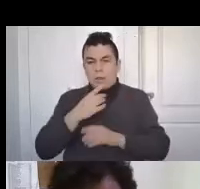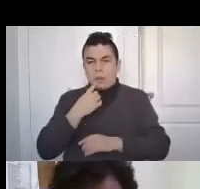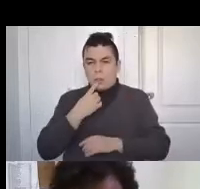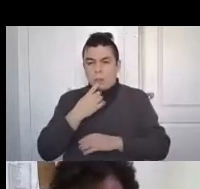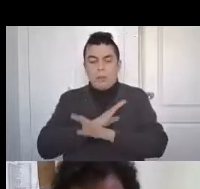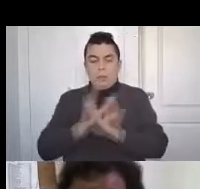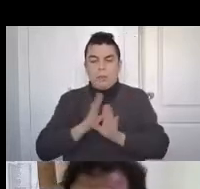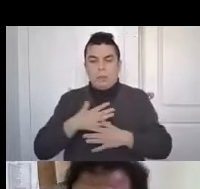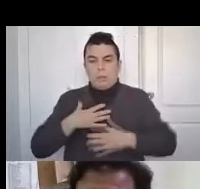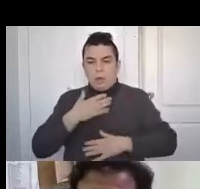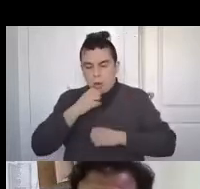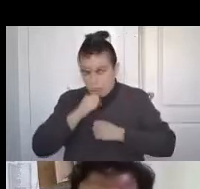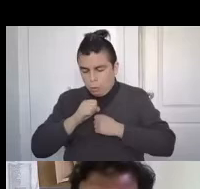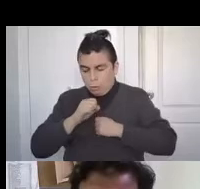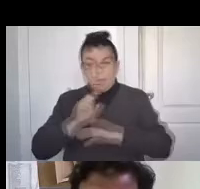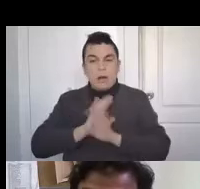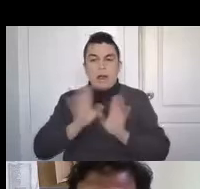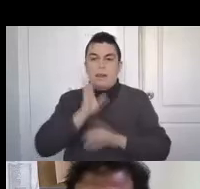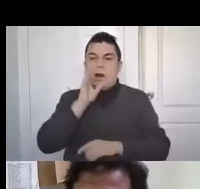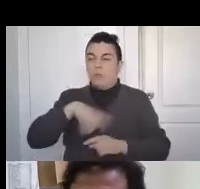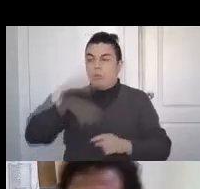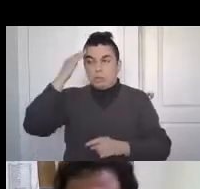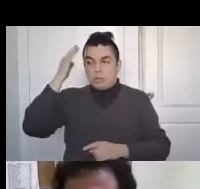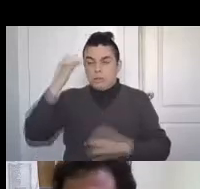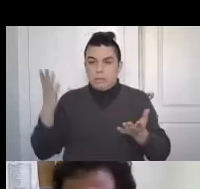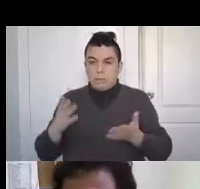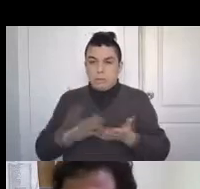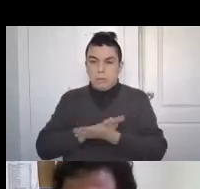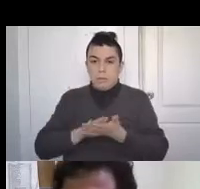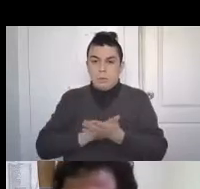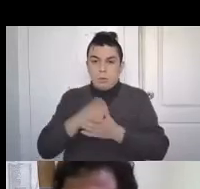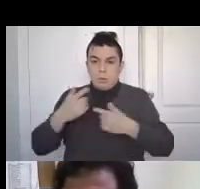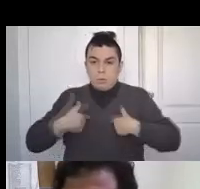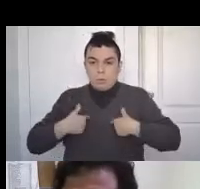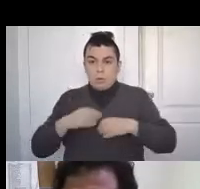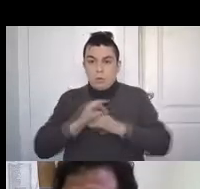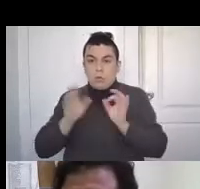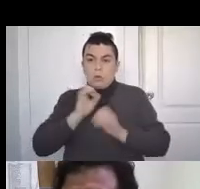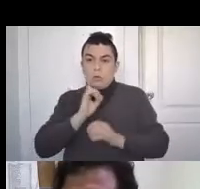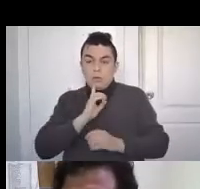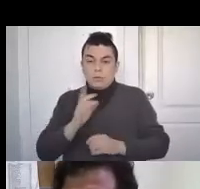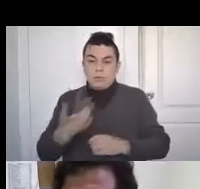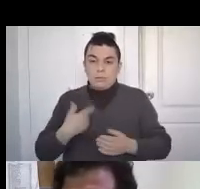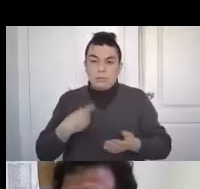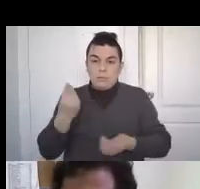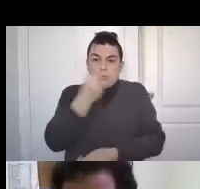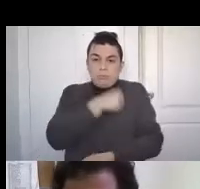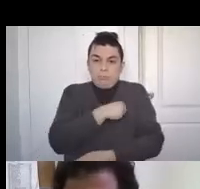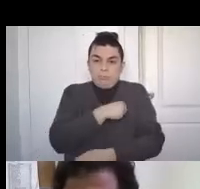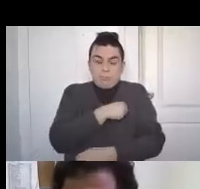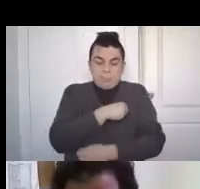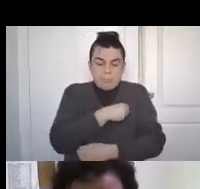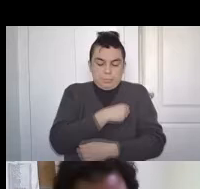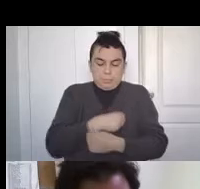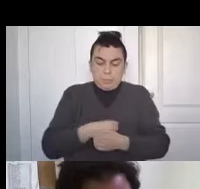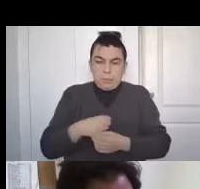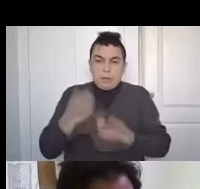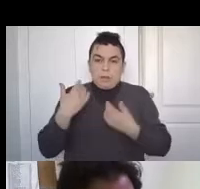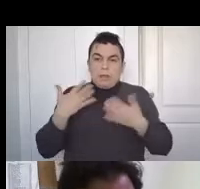que estoy infectado, y me hago un test de anticuerpo, lo más probable es que me salga positivo. Porque ya tuve, ¿cierto?, un